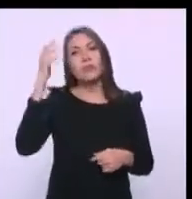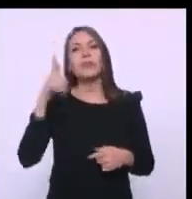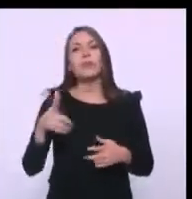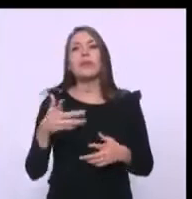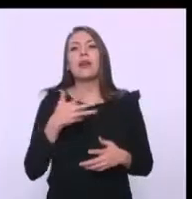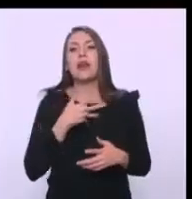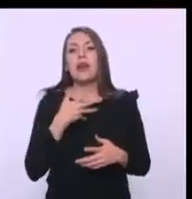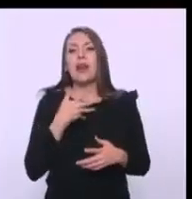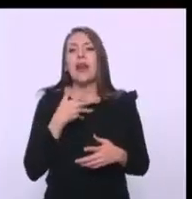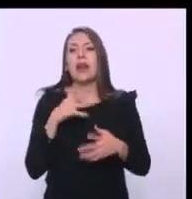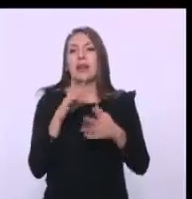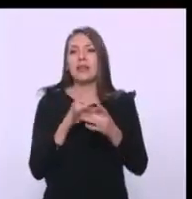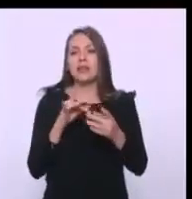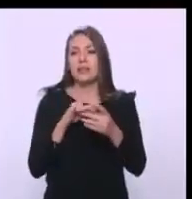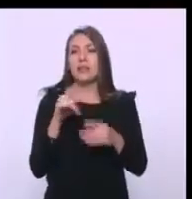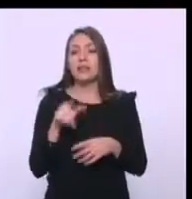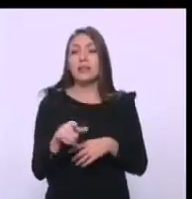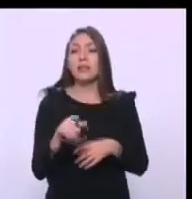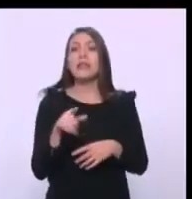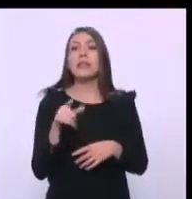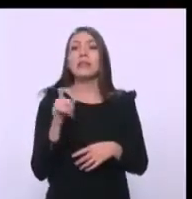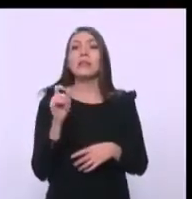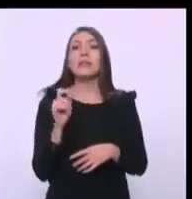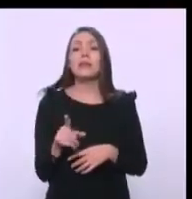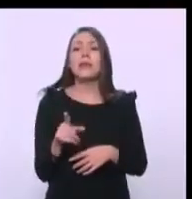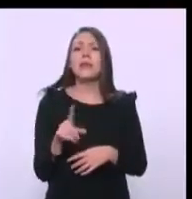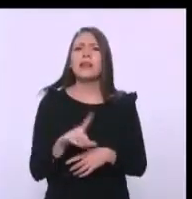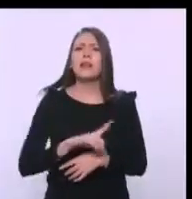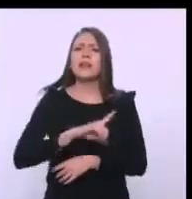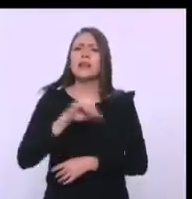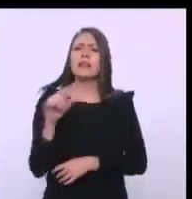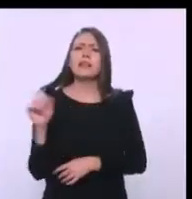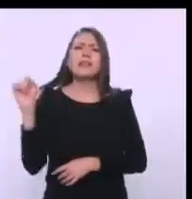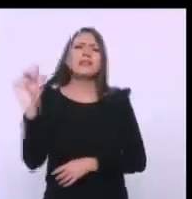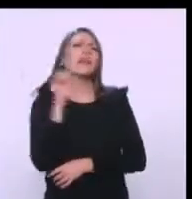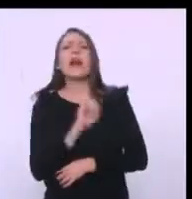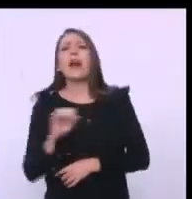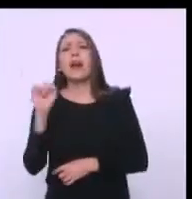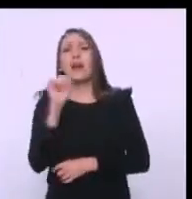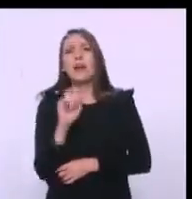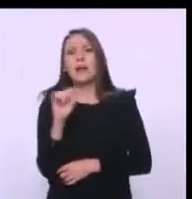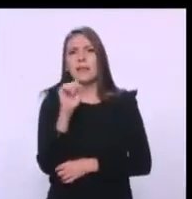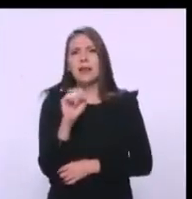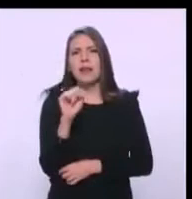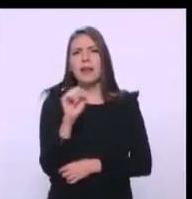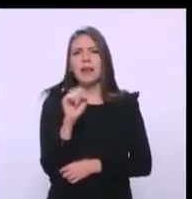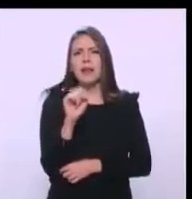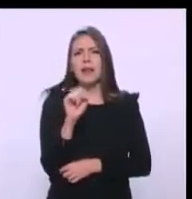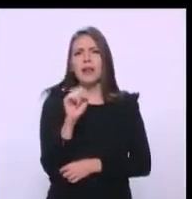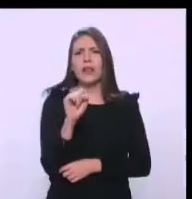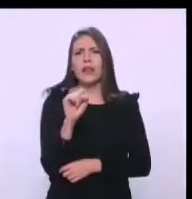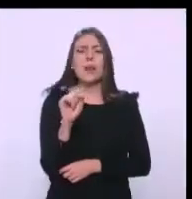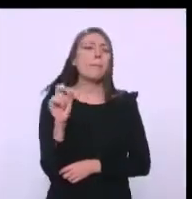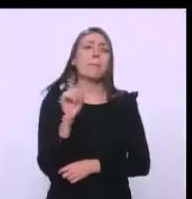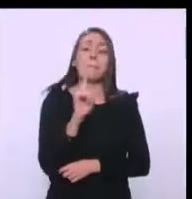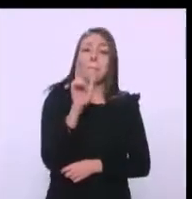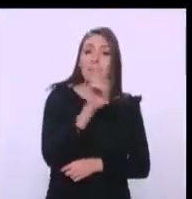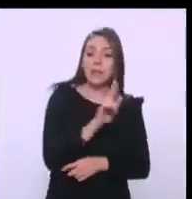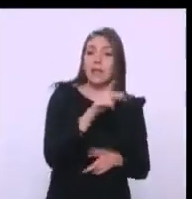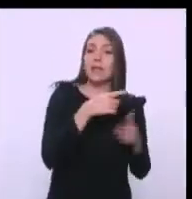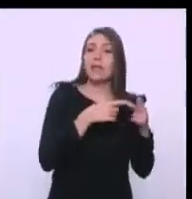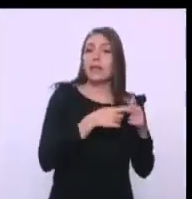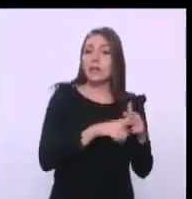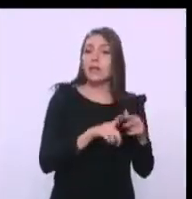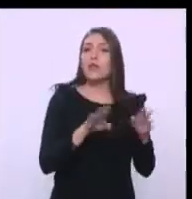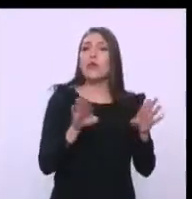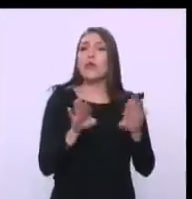etiqueta. Pero el sábado de pronto comienzan, o desde el martes que fue el día de las elecciones, comienza la